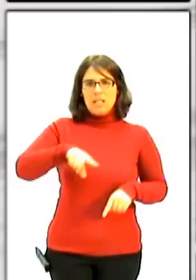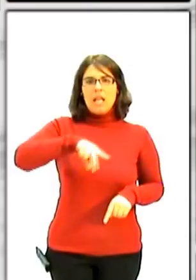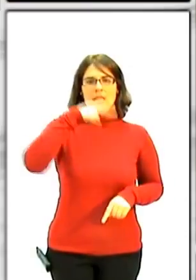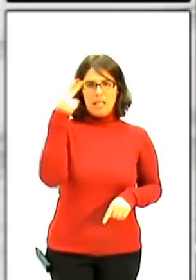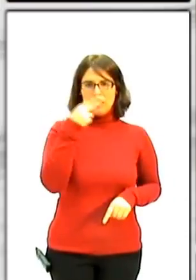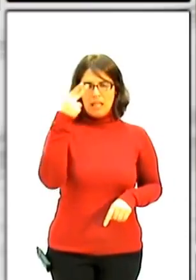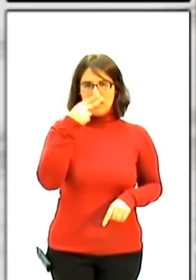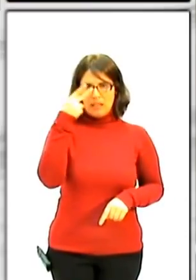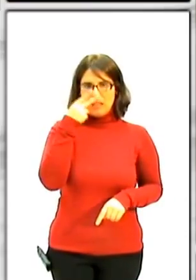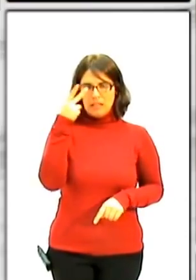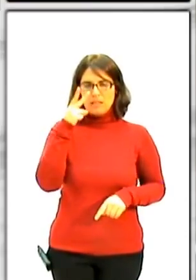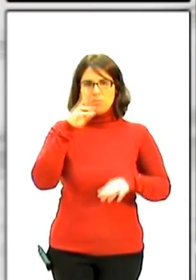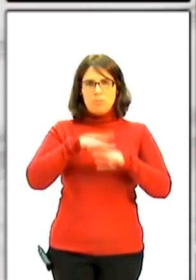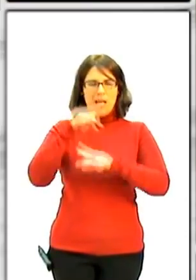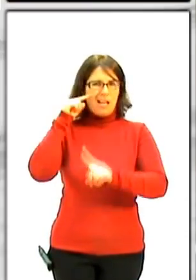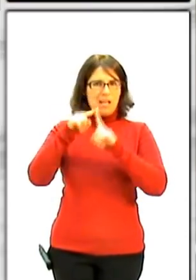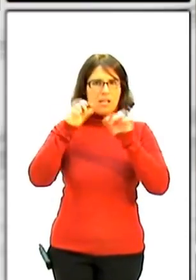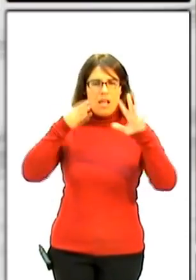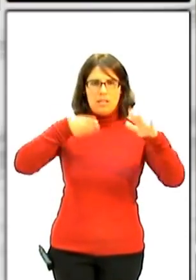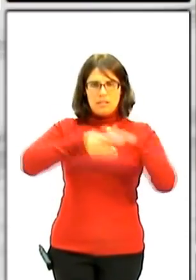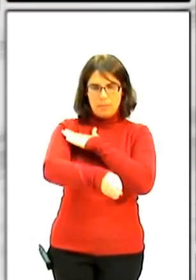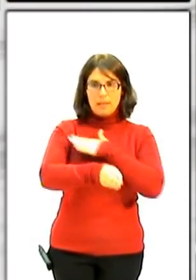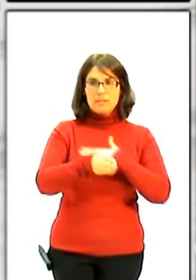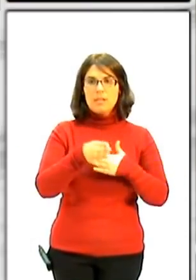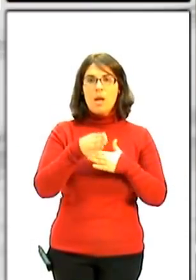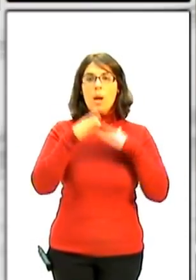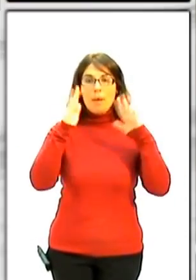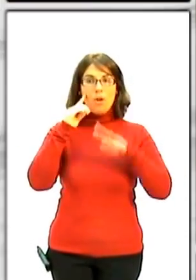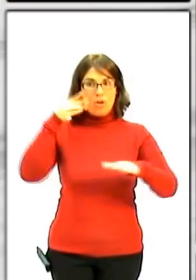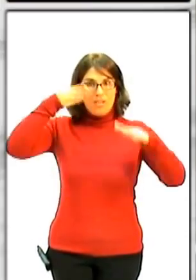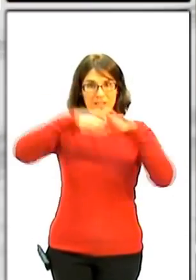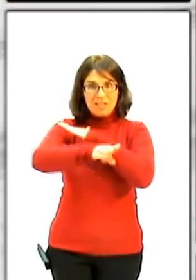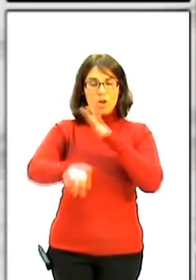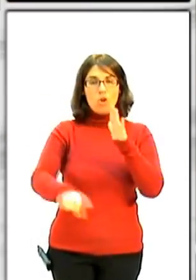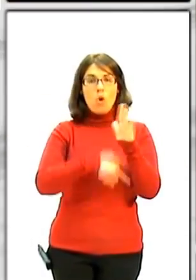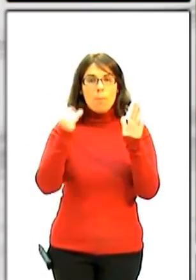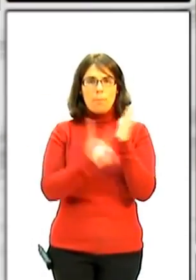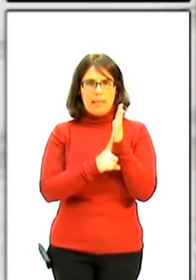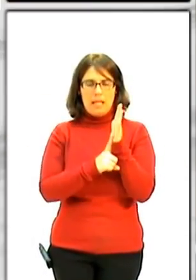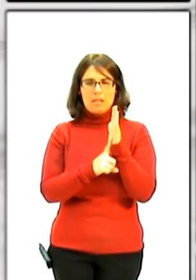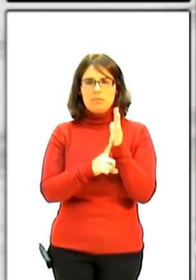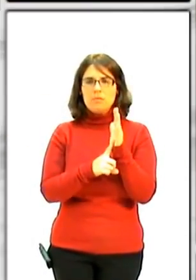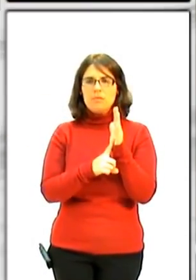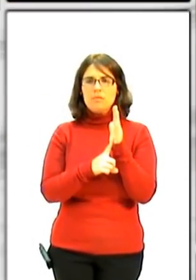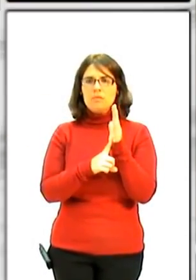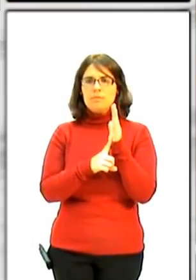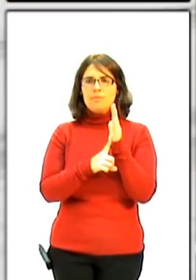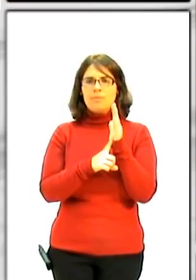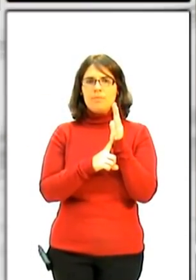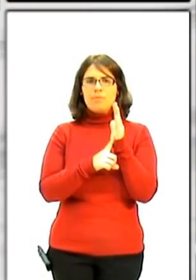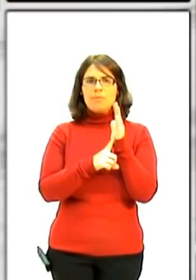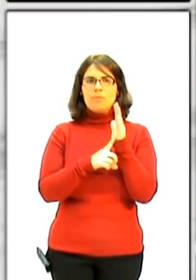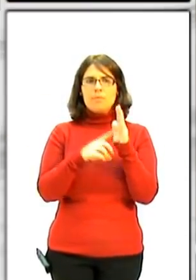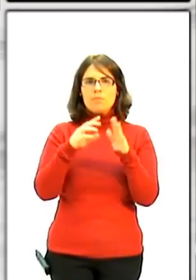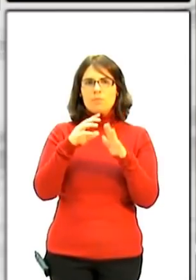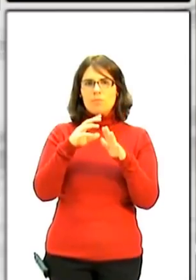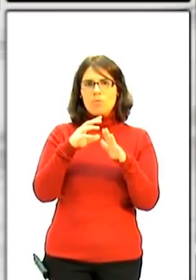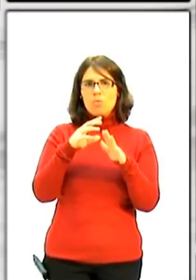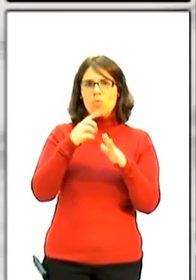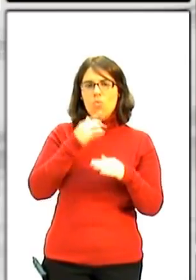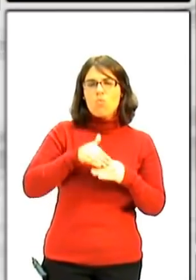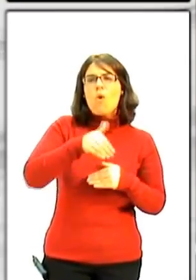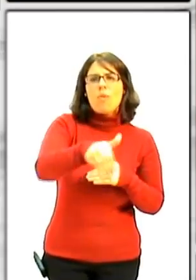evidentemente, pero para lograr esa accesibilidad completa, sobre todo cuando se van a emplear va a emplear esa base cartográfica,